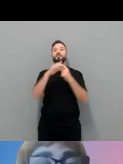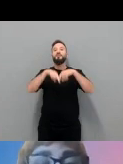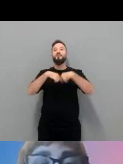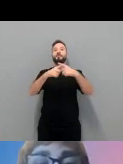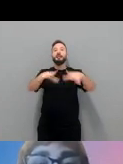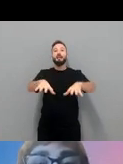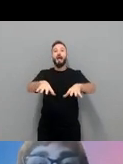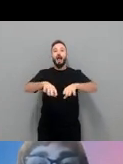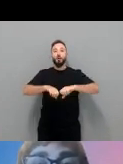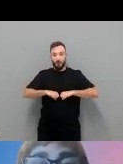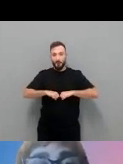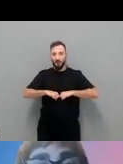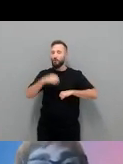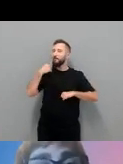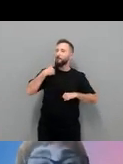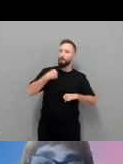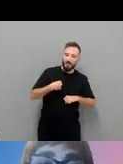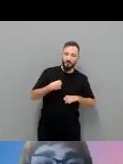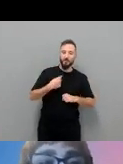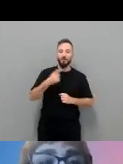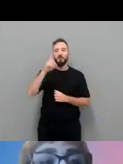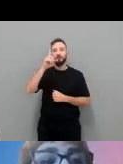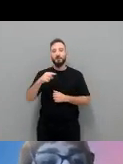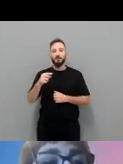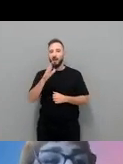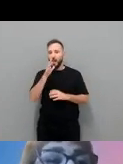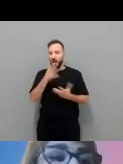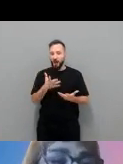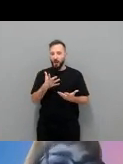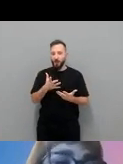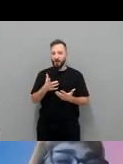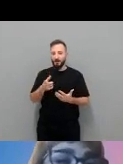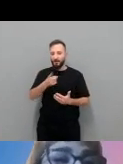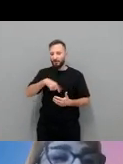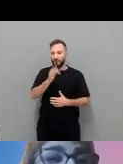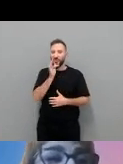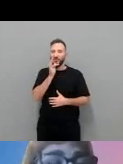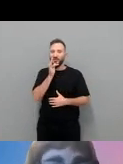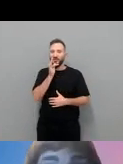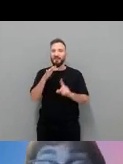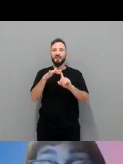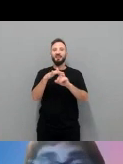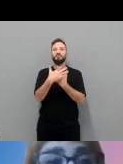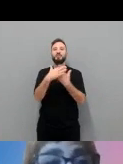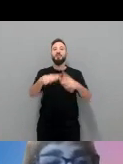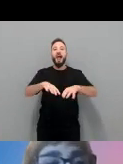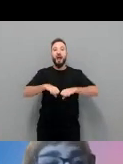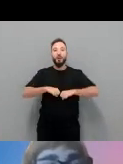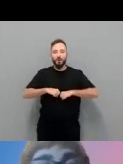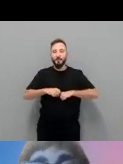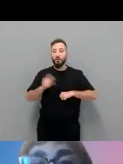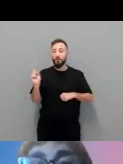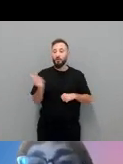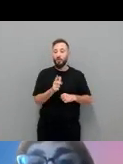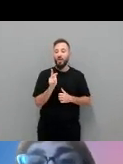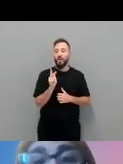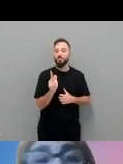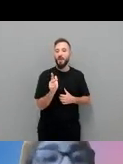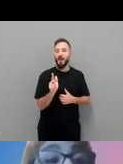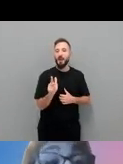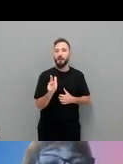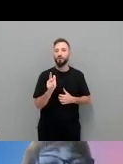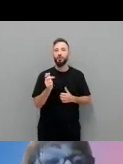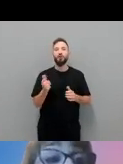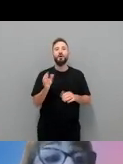también, iba a decir tenemos, todavía no, las familias en situación de acogimiento tienen derecho a esta prestación